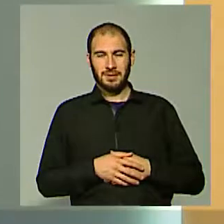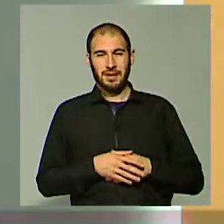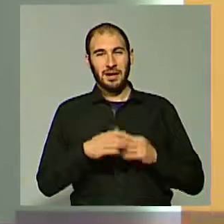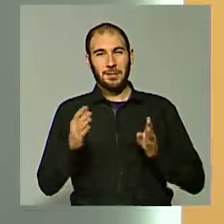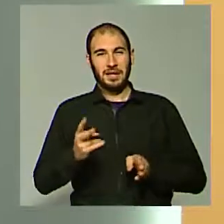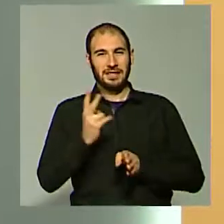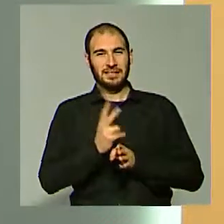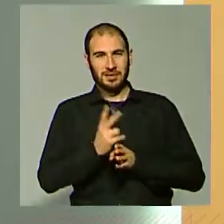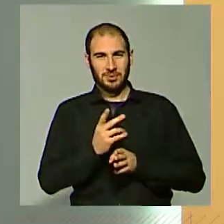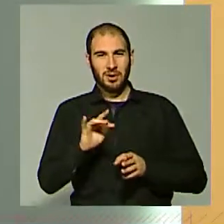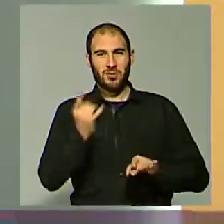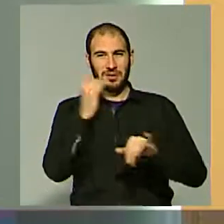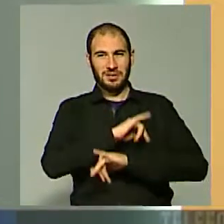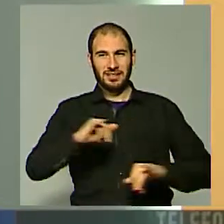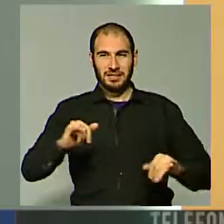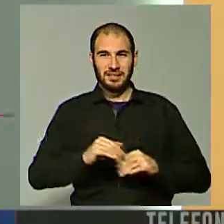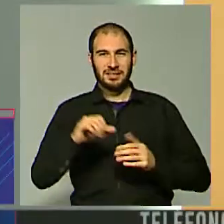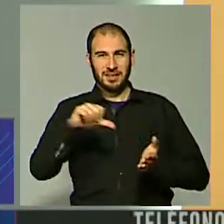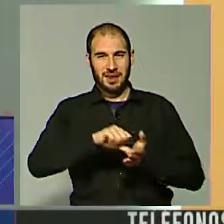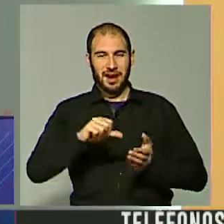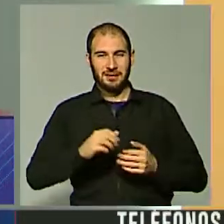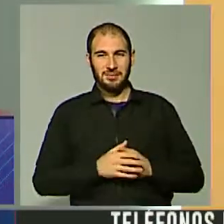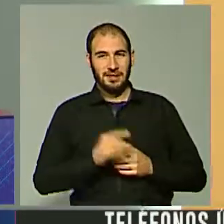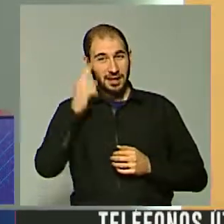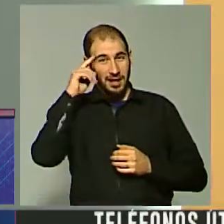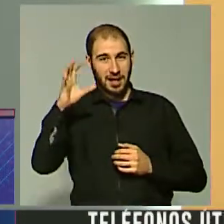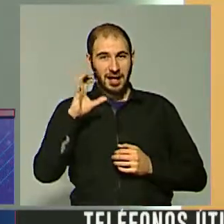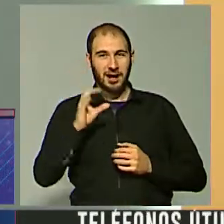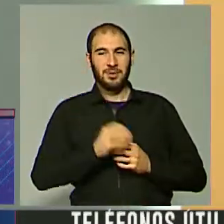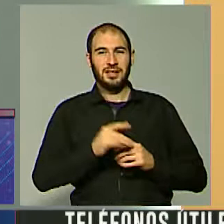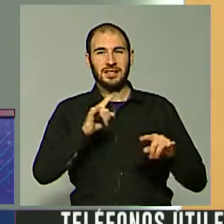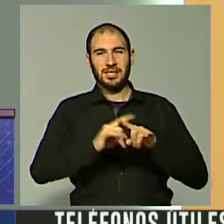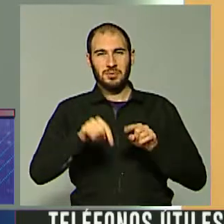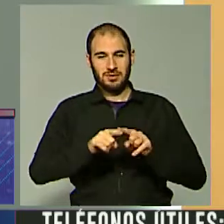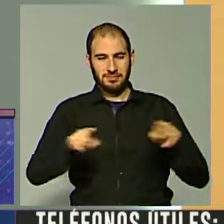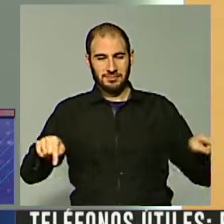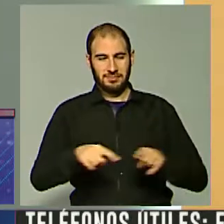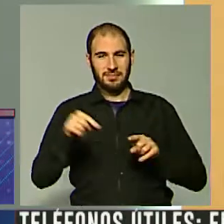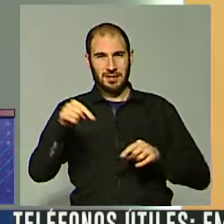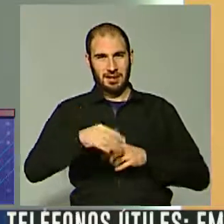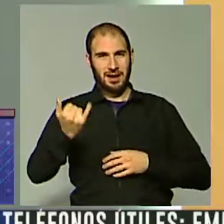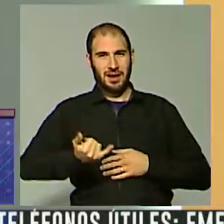Bueno, ya estamos en el segundo bloque de Universidad Noticias Edición Central. Recuerden que estamos en